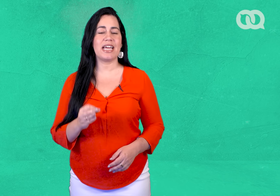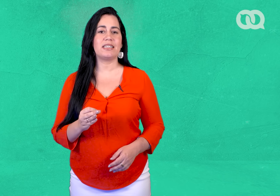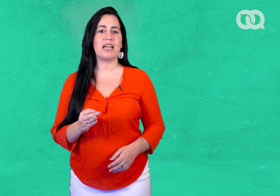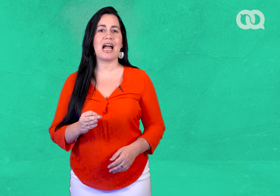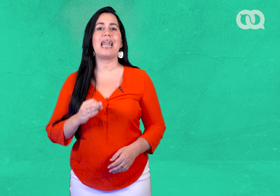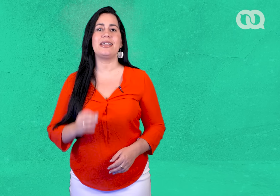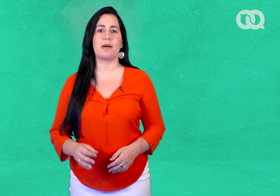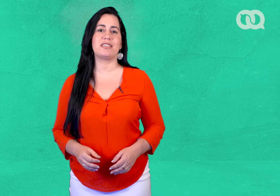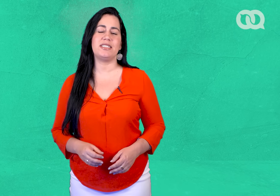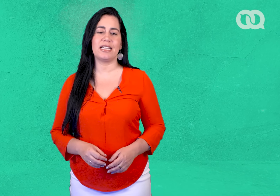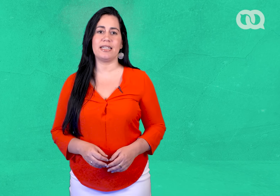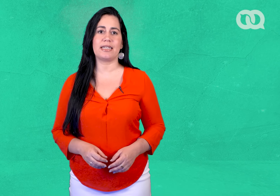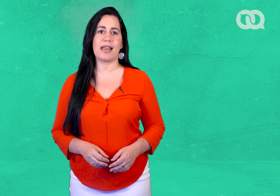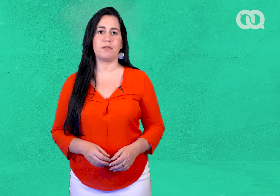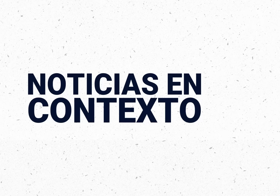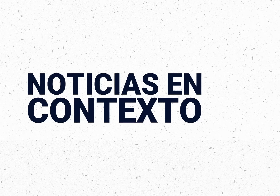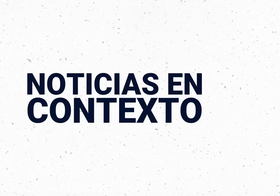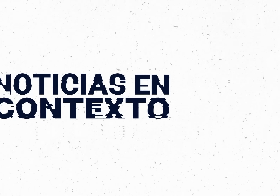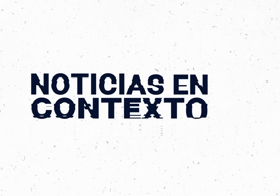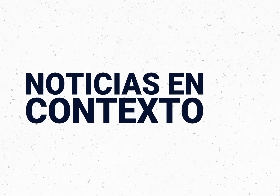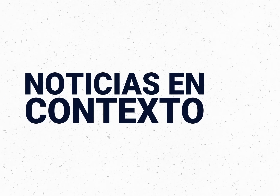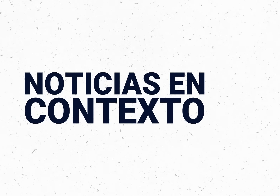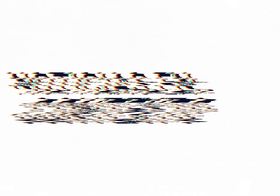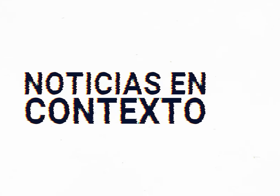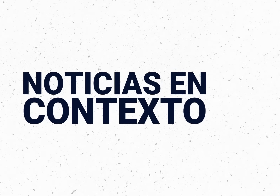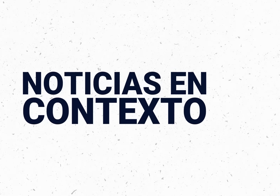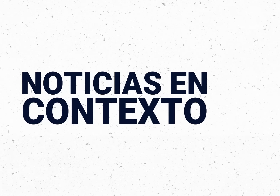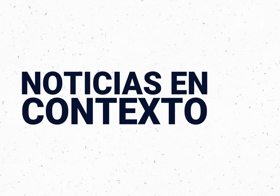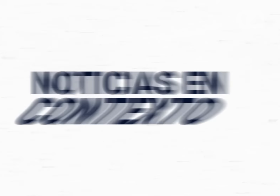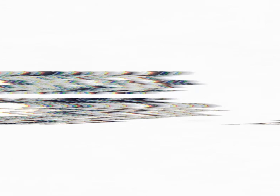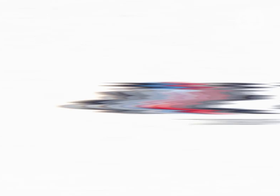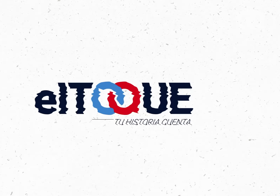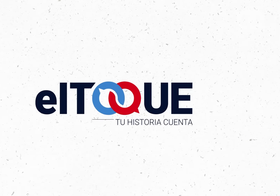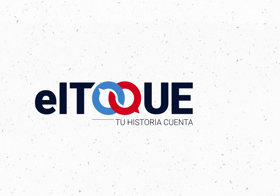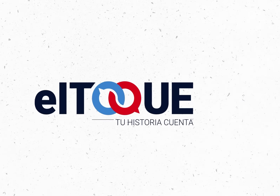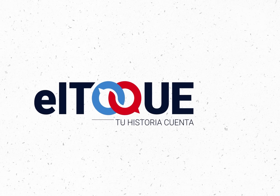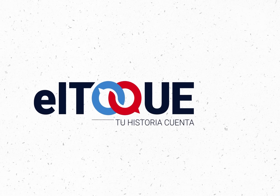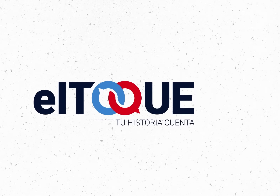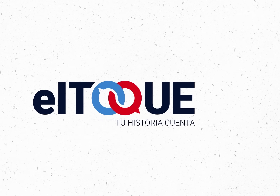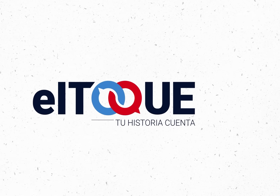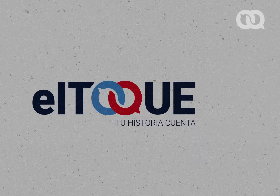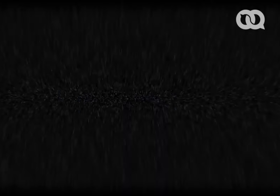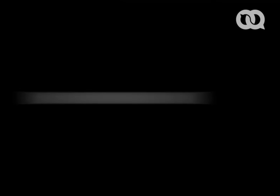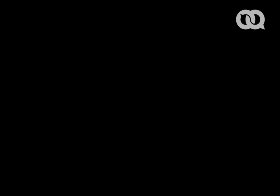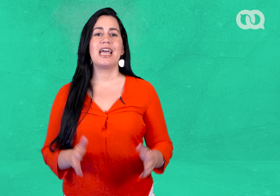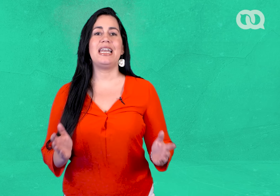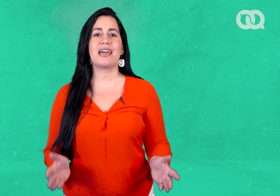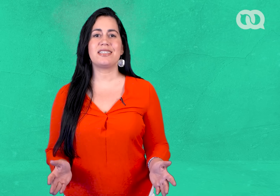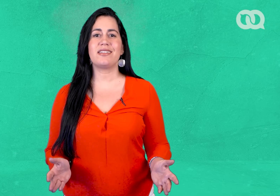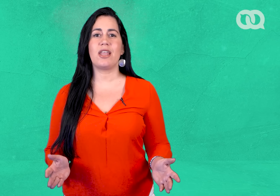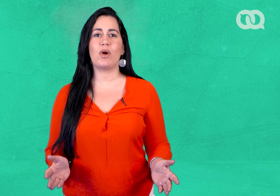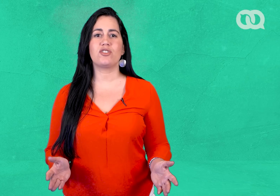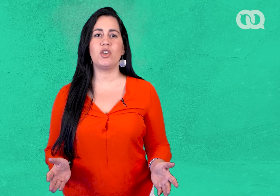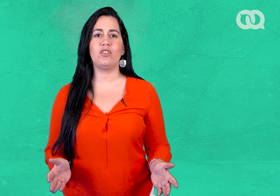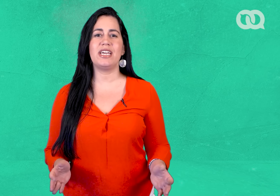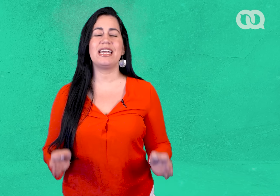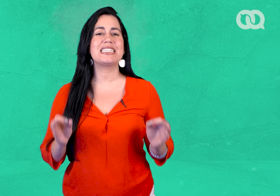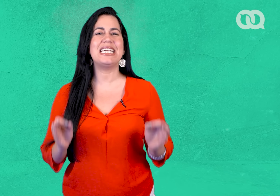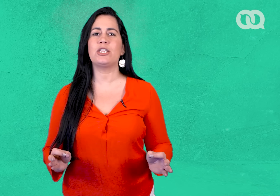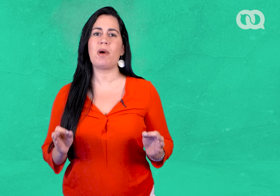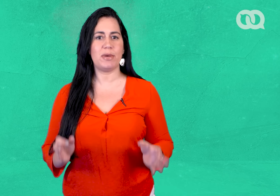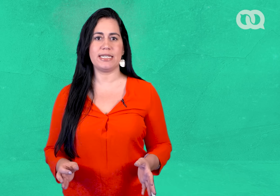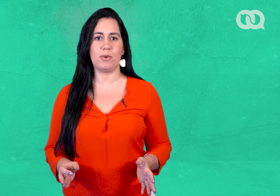respuesta directa a la incapacidad estatal. La crisis de la educación